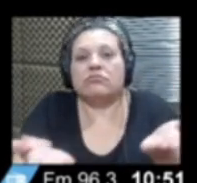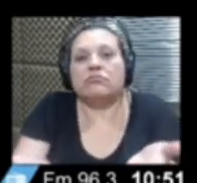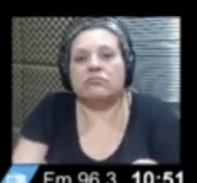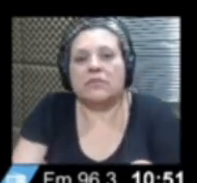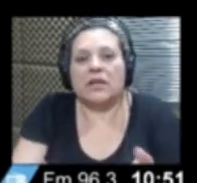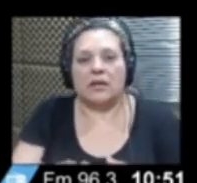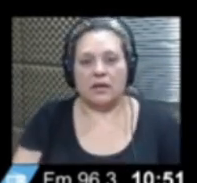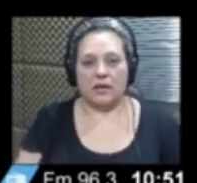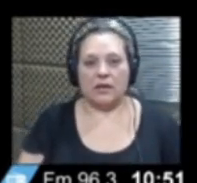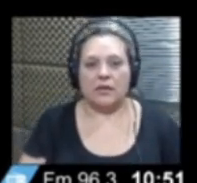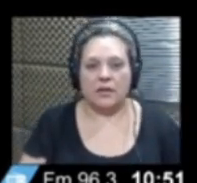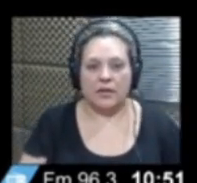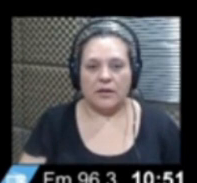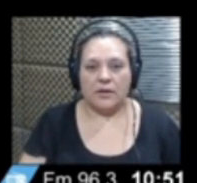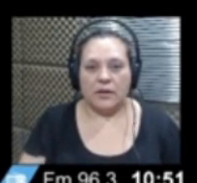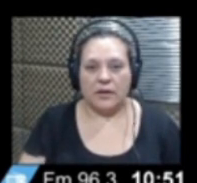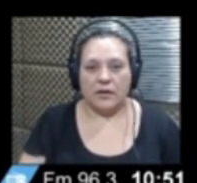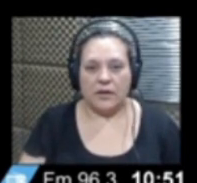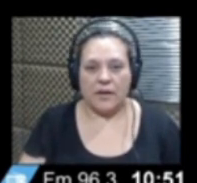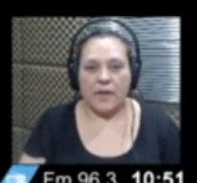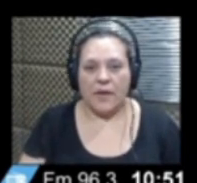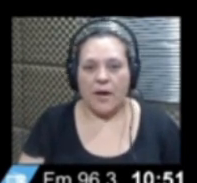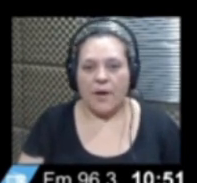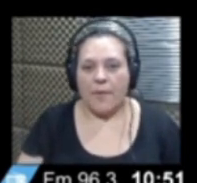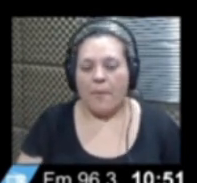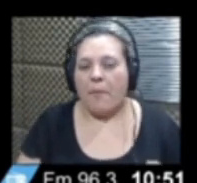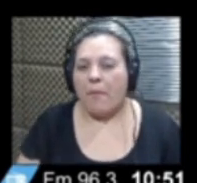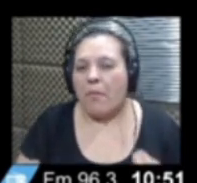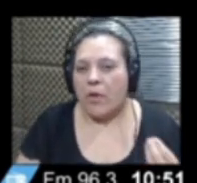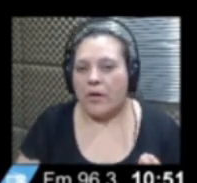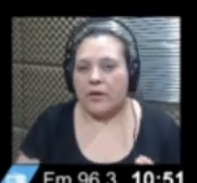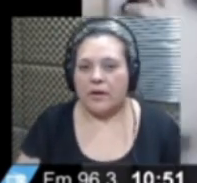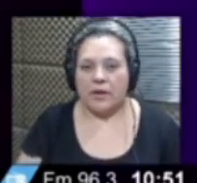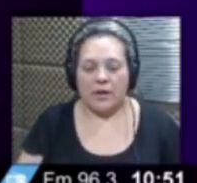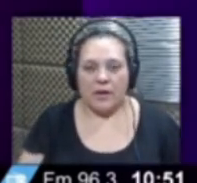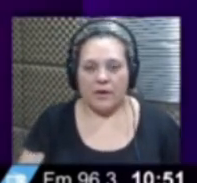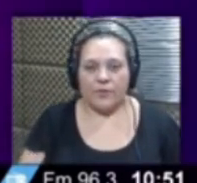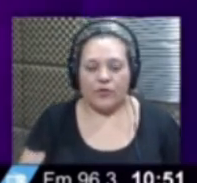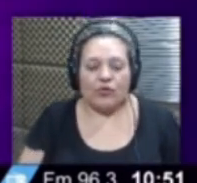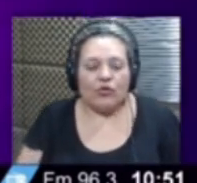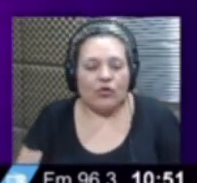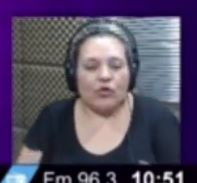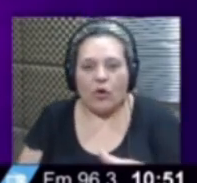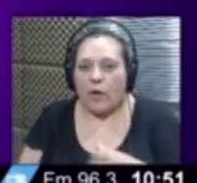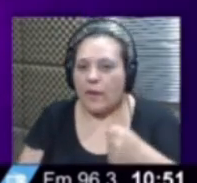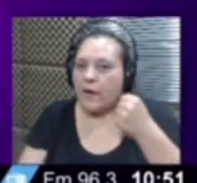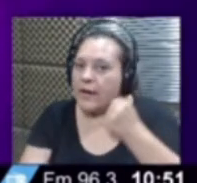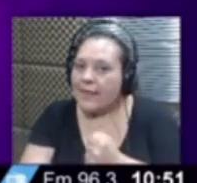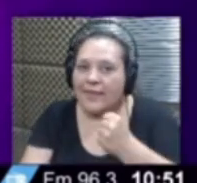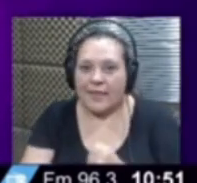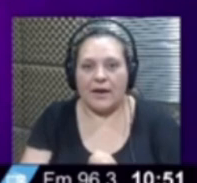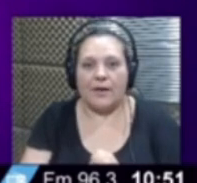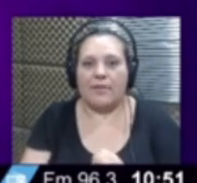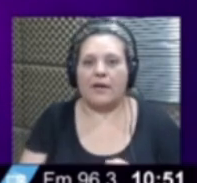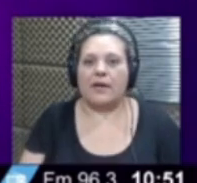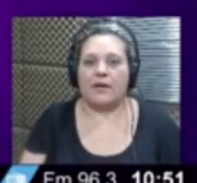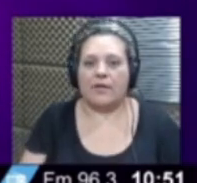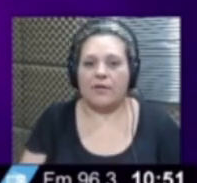justamente por Por la lucha, el el mes de trabajo. el trabajo de la mujer y la lucha